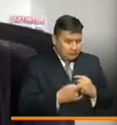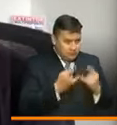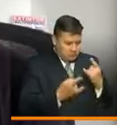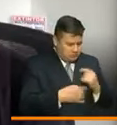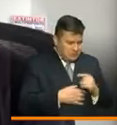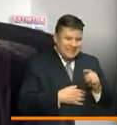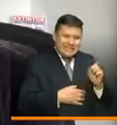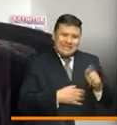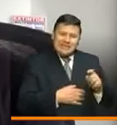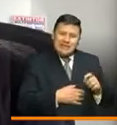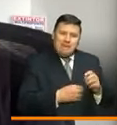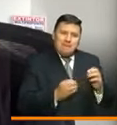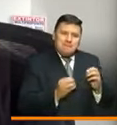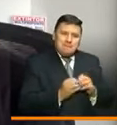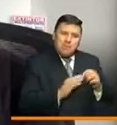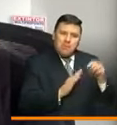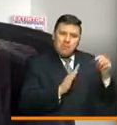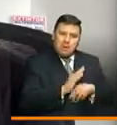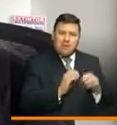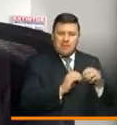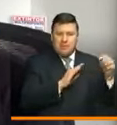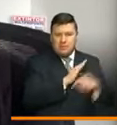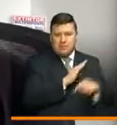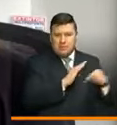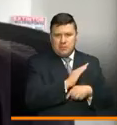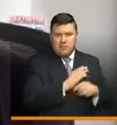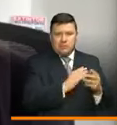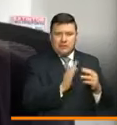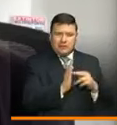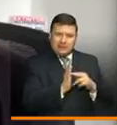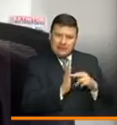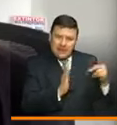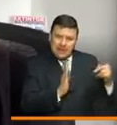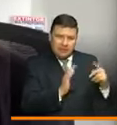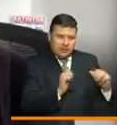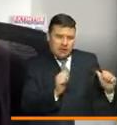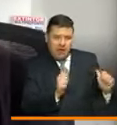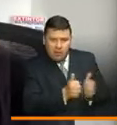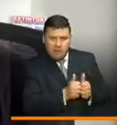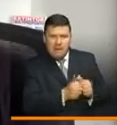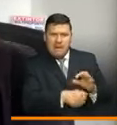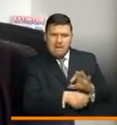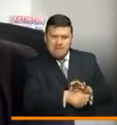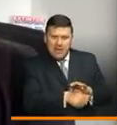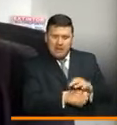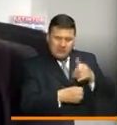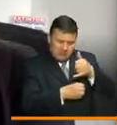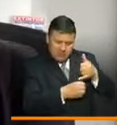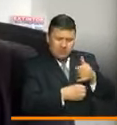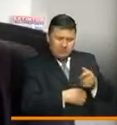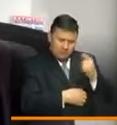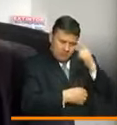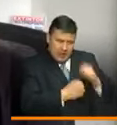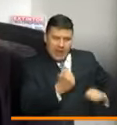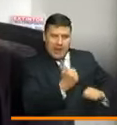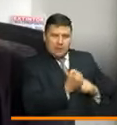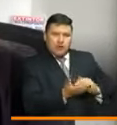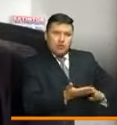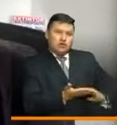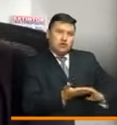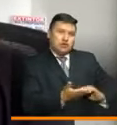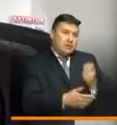igual necesitamos profundizar muchísimo más a nivel técnico y con el apoyo probablemente de médicos, biomédicos, que puedan apoyar esas soluciones que